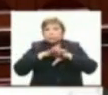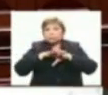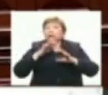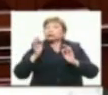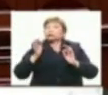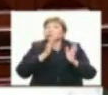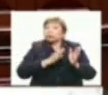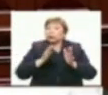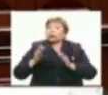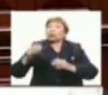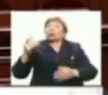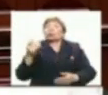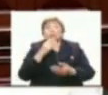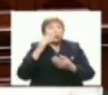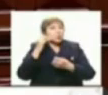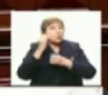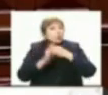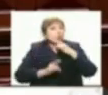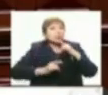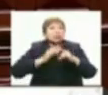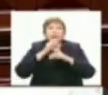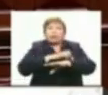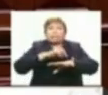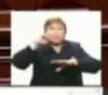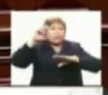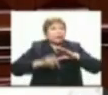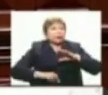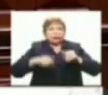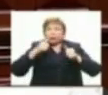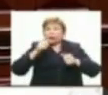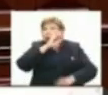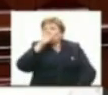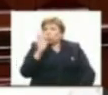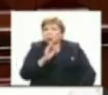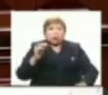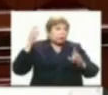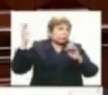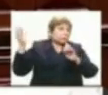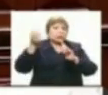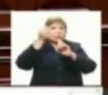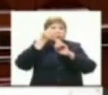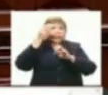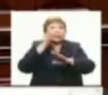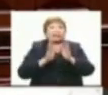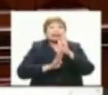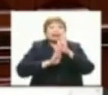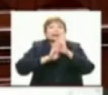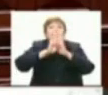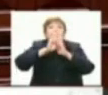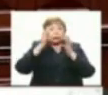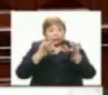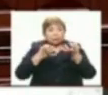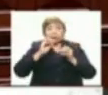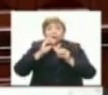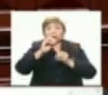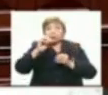promover un universo de profesionales destacados en este campo, nunca podrá alcanzar los niveles de desarrollo requeridos para